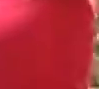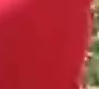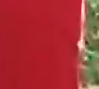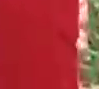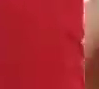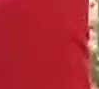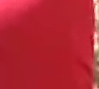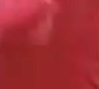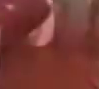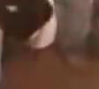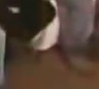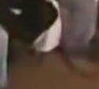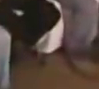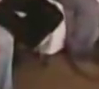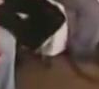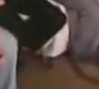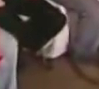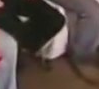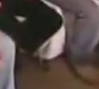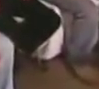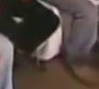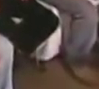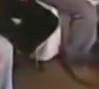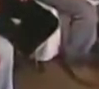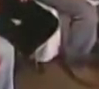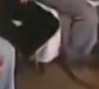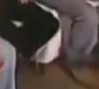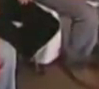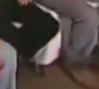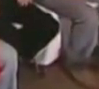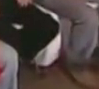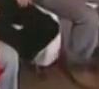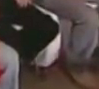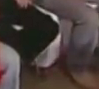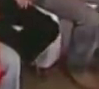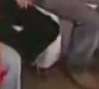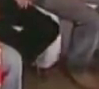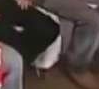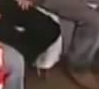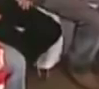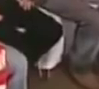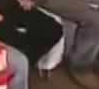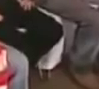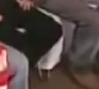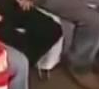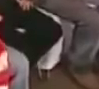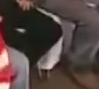vivienda Venezuela y que viva las abb de los viviendo venezolanos